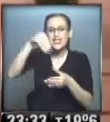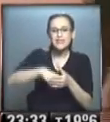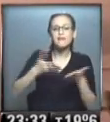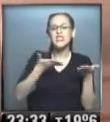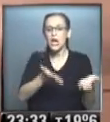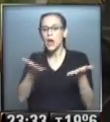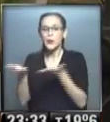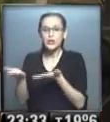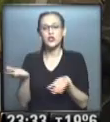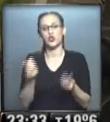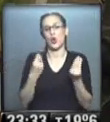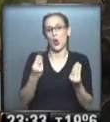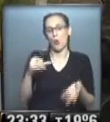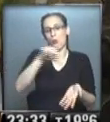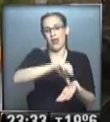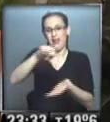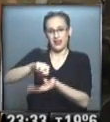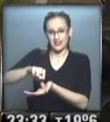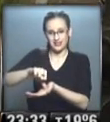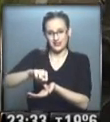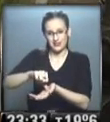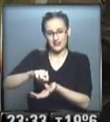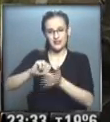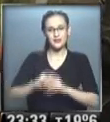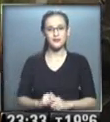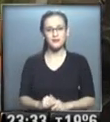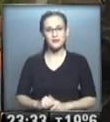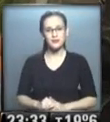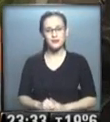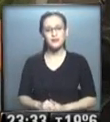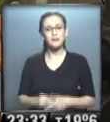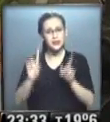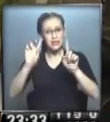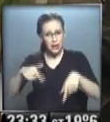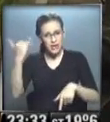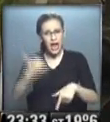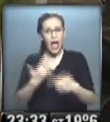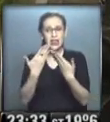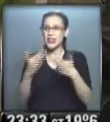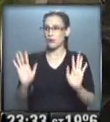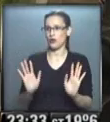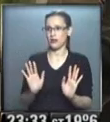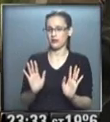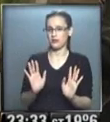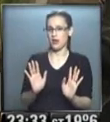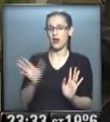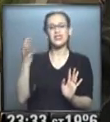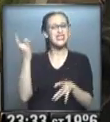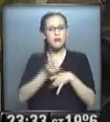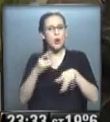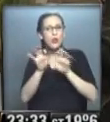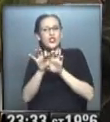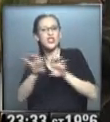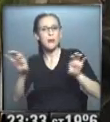sus ciudadanos, ¿no? Y cómo incluye el género y cómo incluye todas las perspectivas. Eso también es democracia. Tendemos a separar y creer